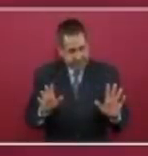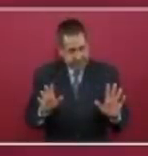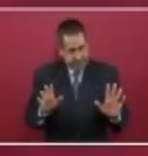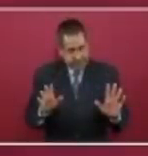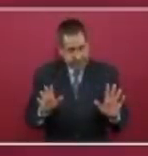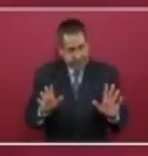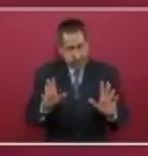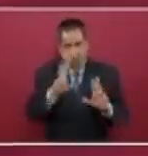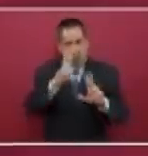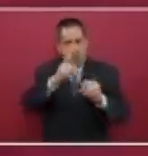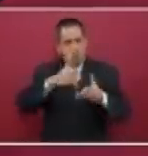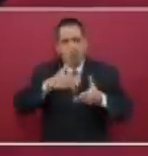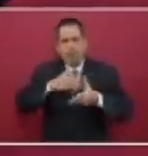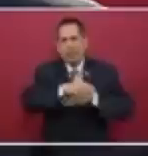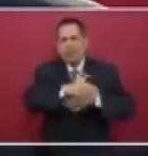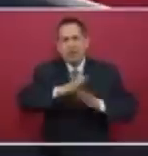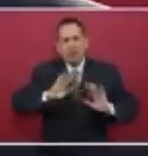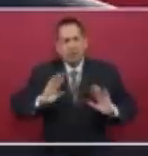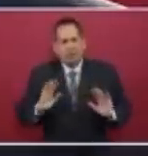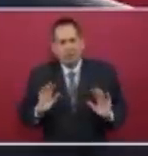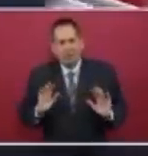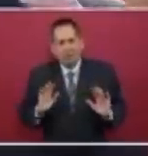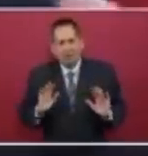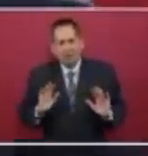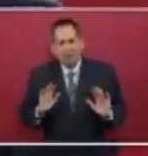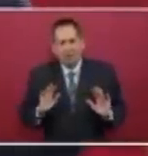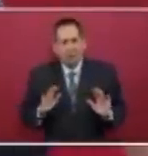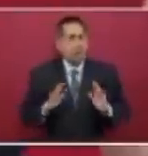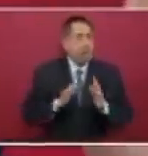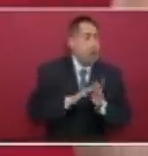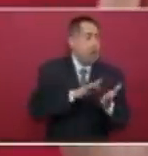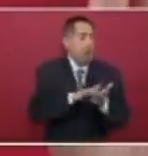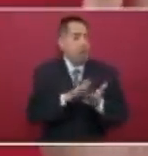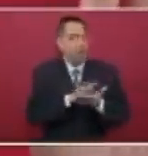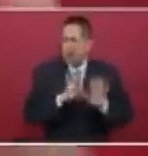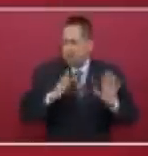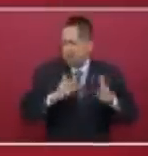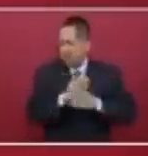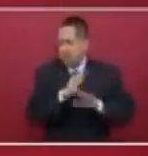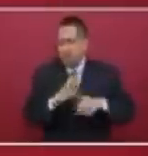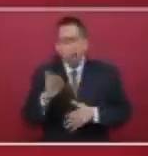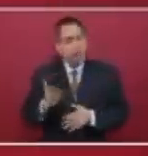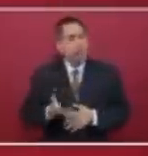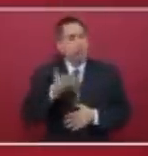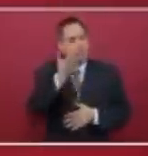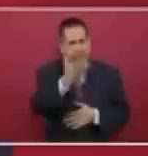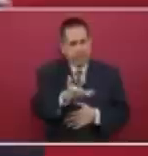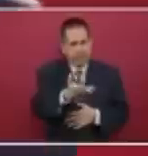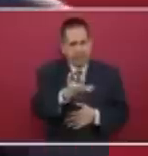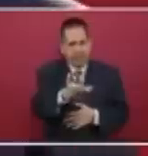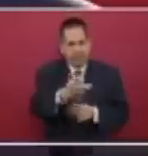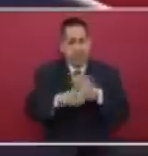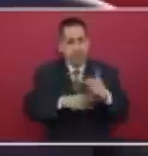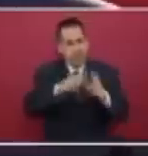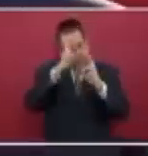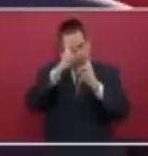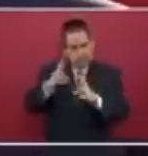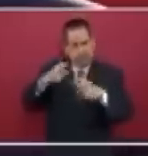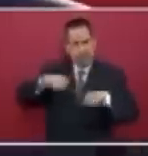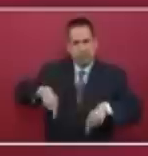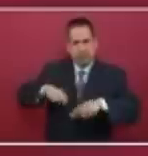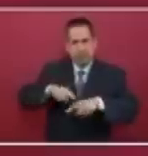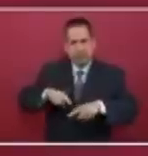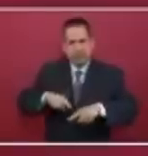no meternos a tomar partido pedir nada más que nos respeten